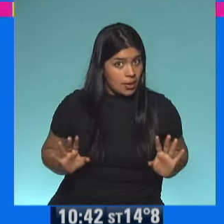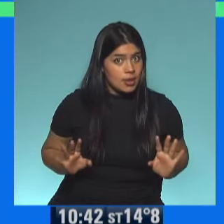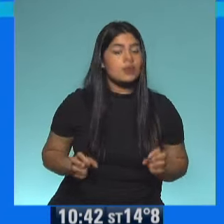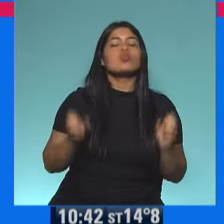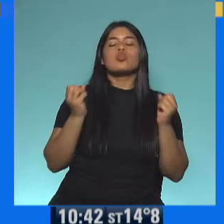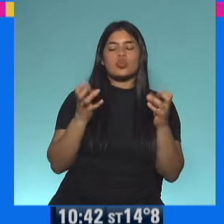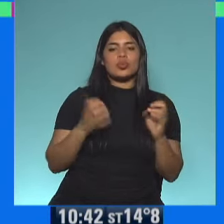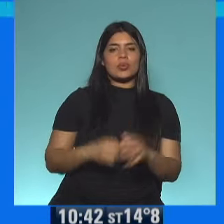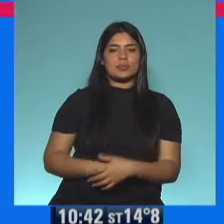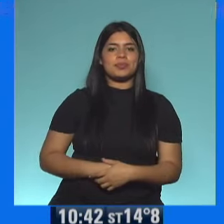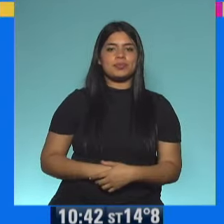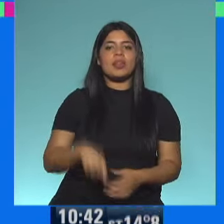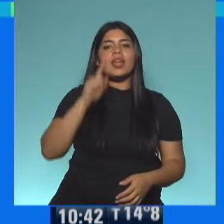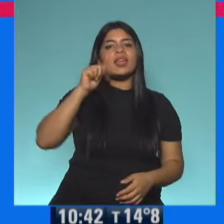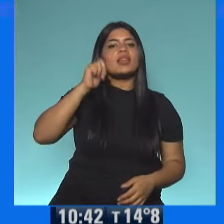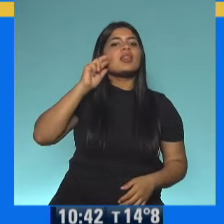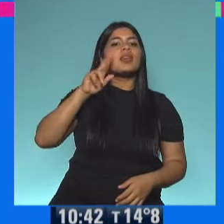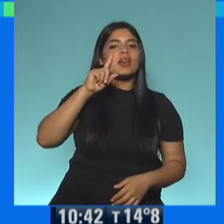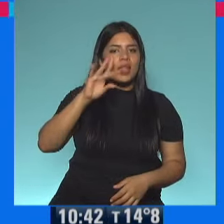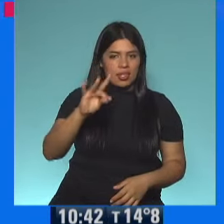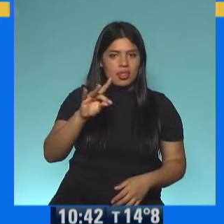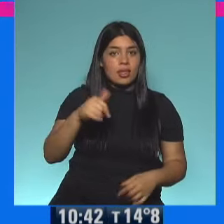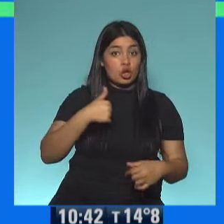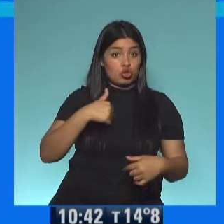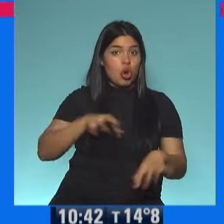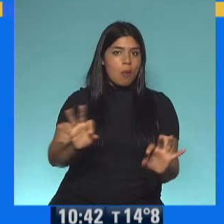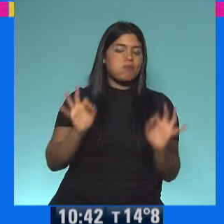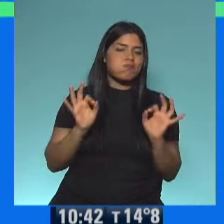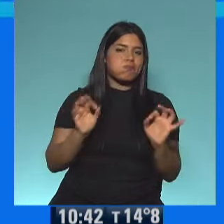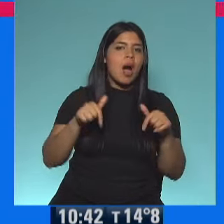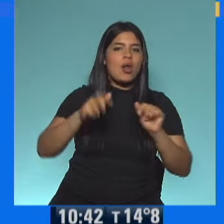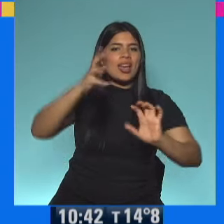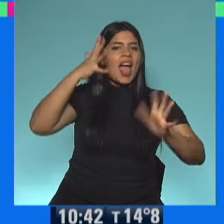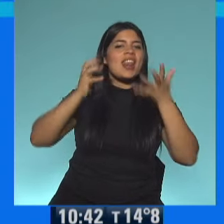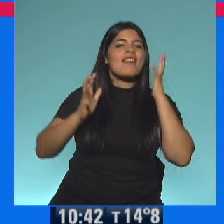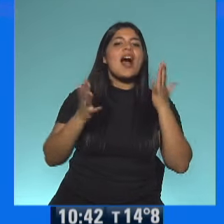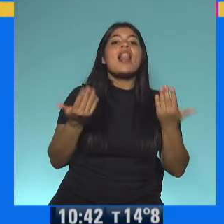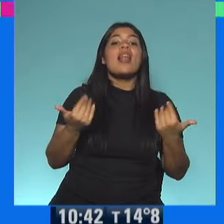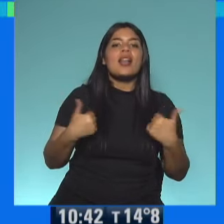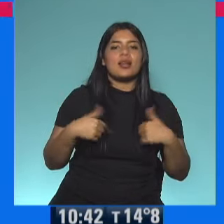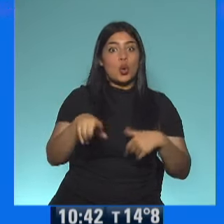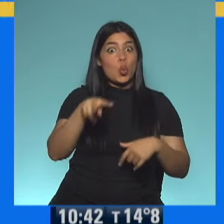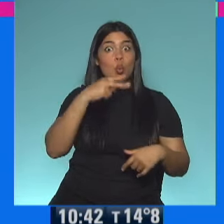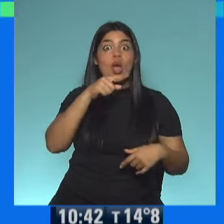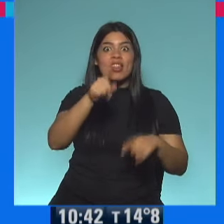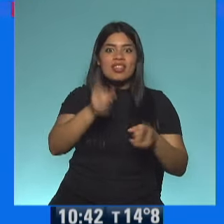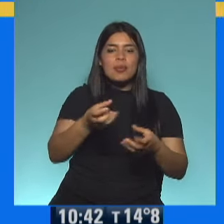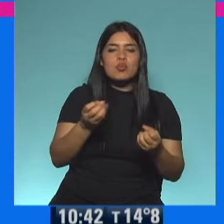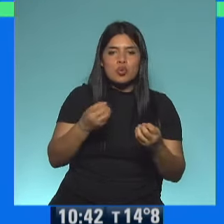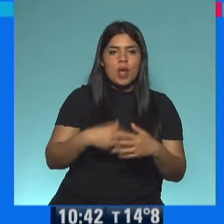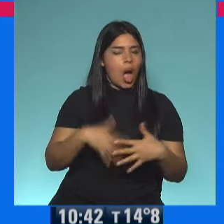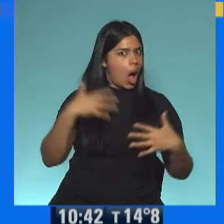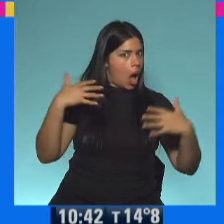Claro. Ingrid. Foto de la foto, dice, lista para el carnaval. Ya está de verde. Sí, sí. Ah,